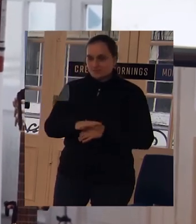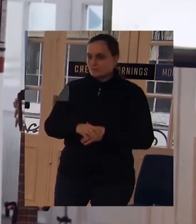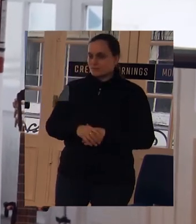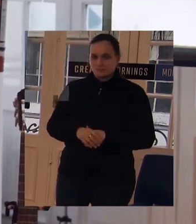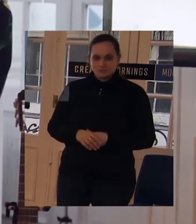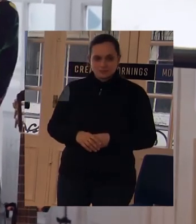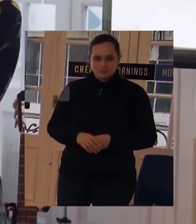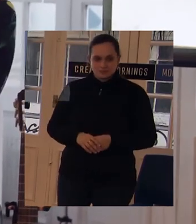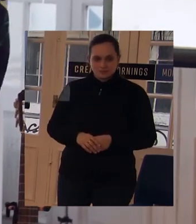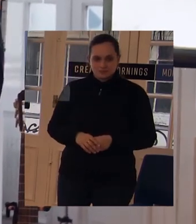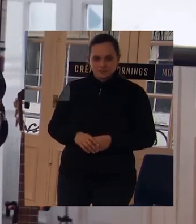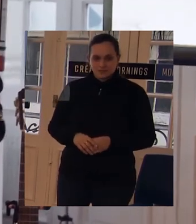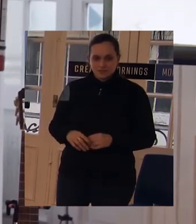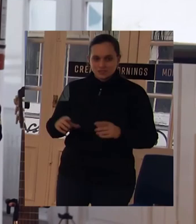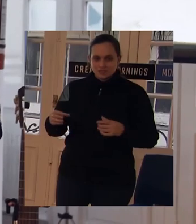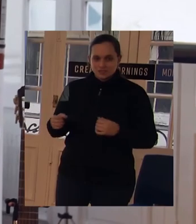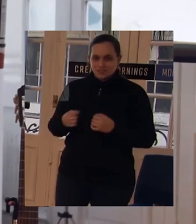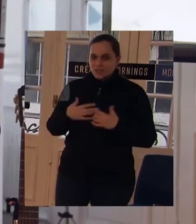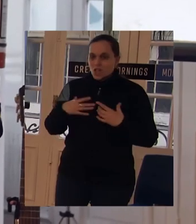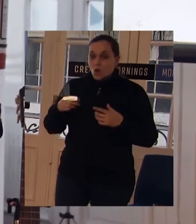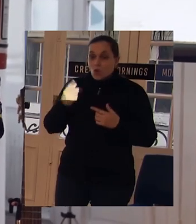cuando como creador